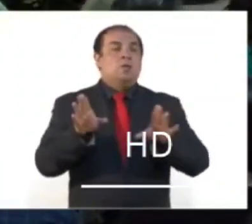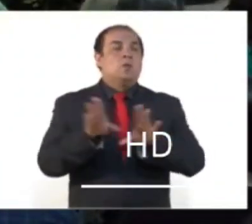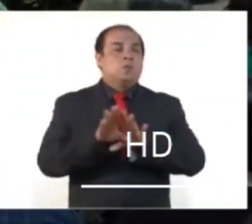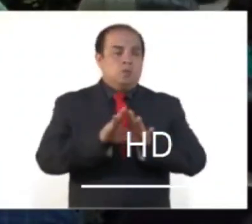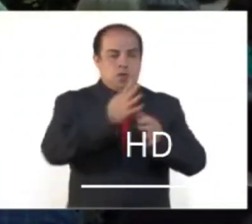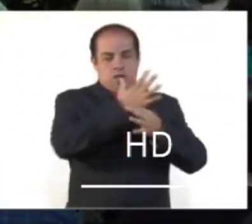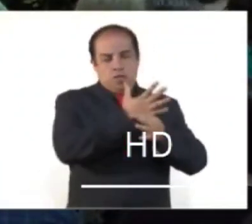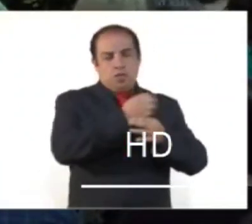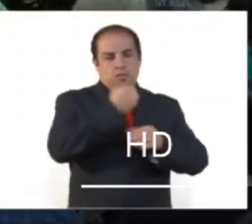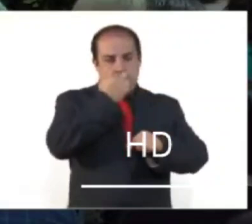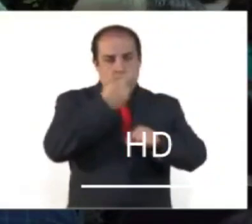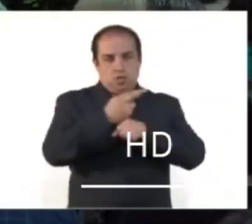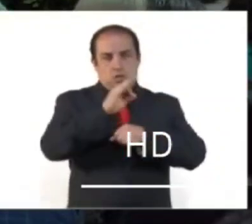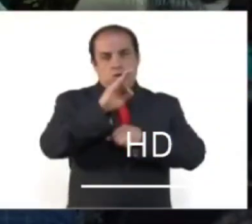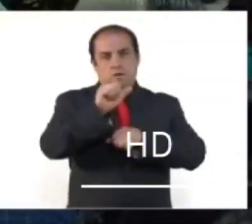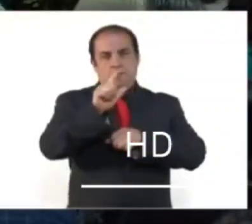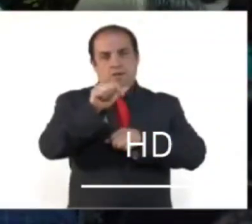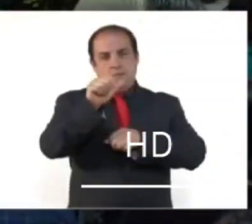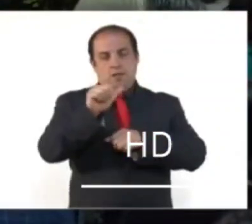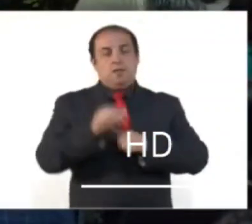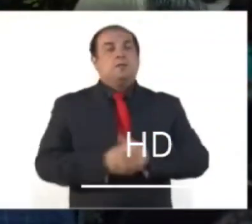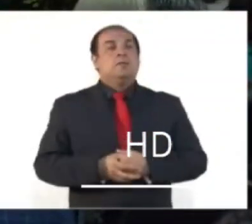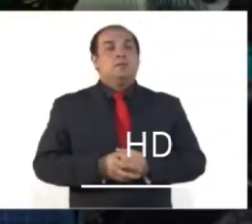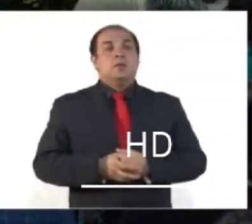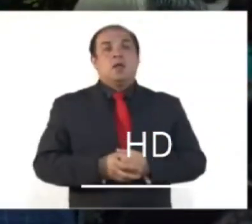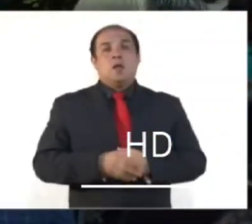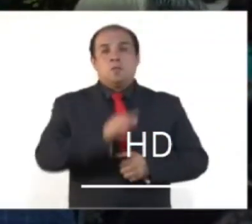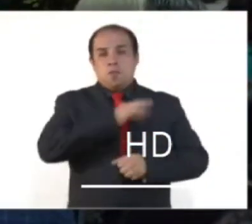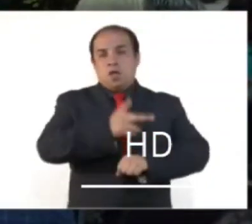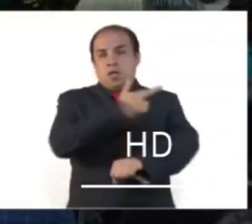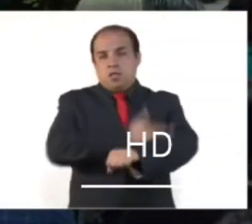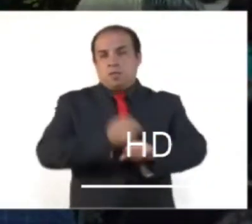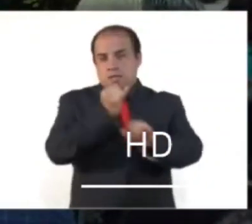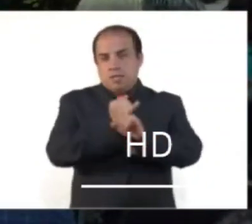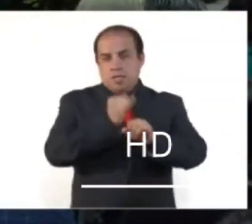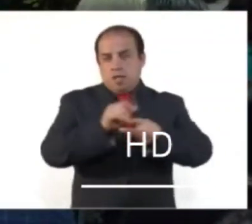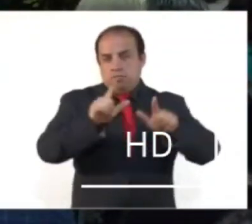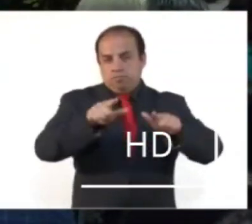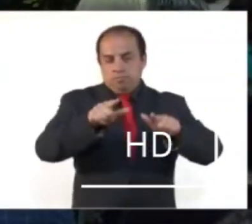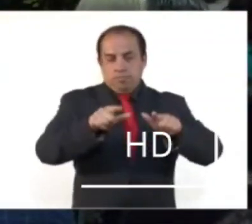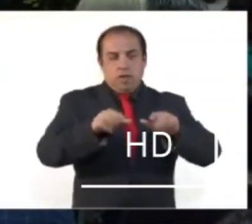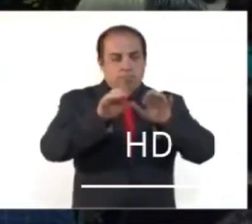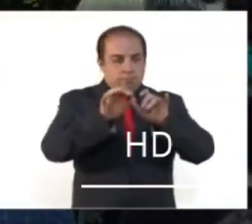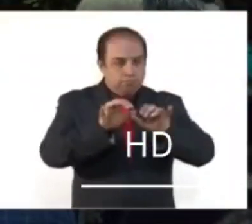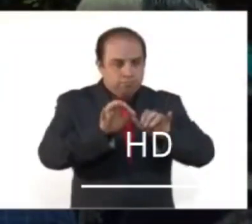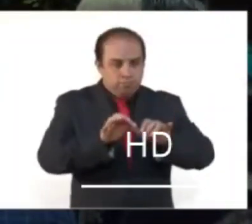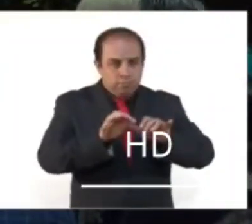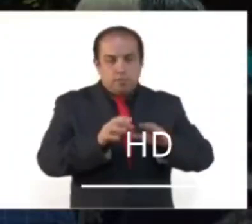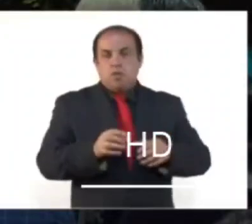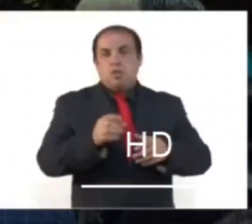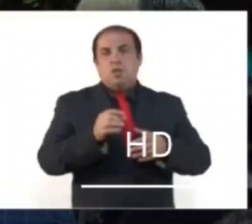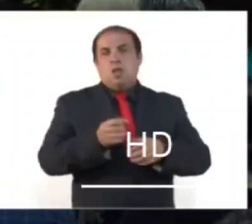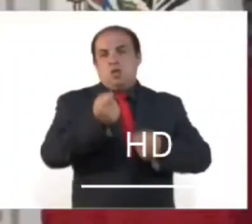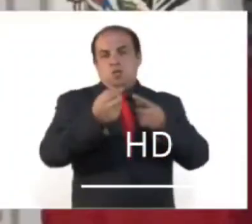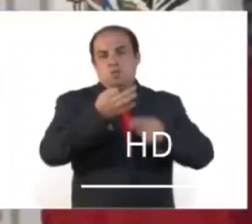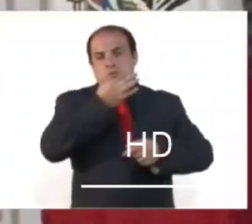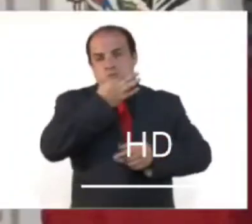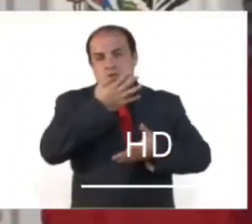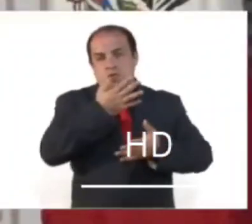secretario Fadlala Cavani, en línea, en unos minutos, con un aviso de